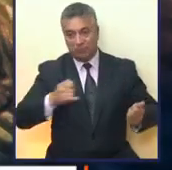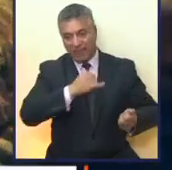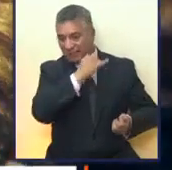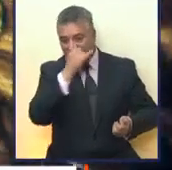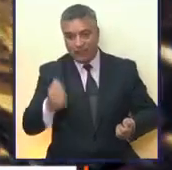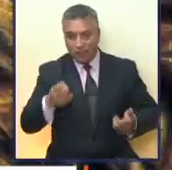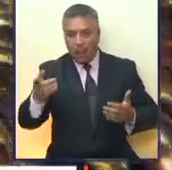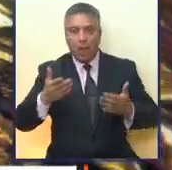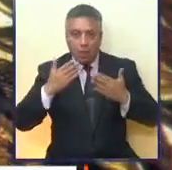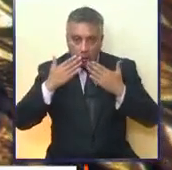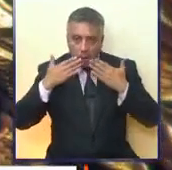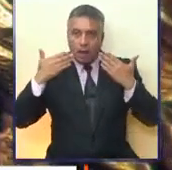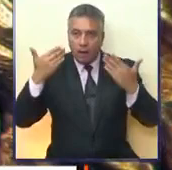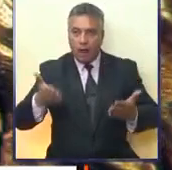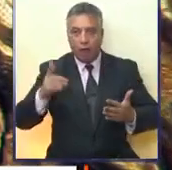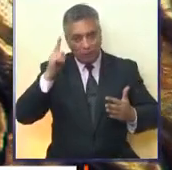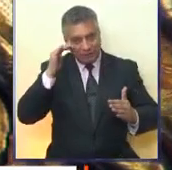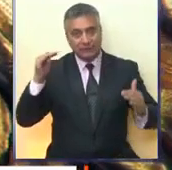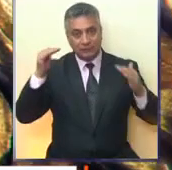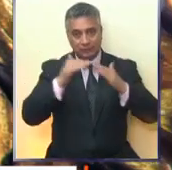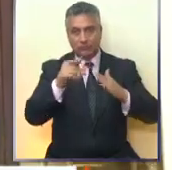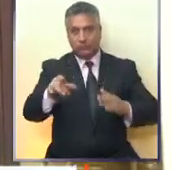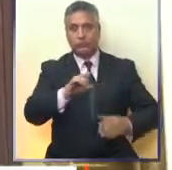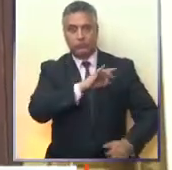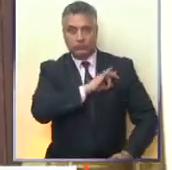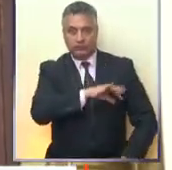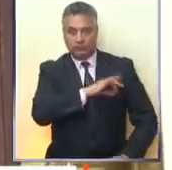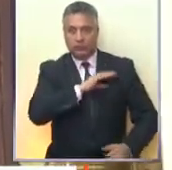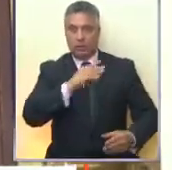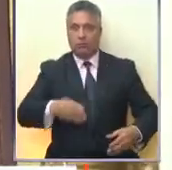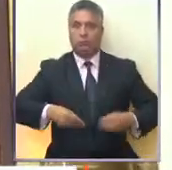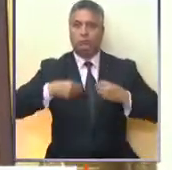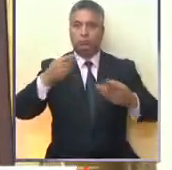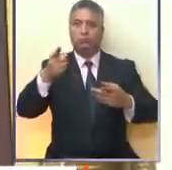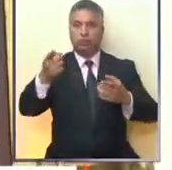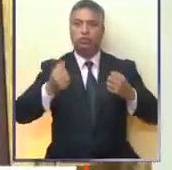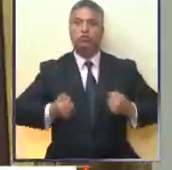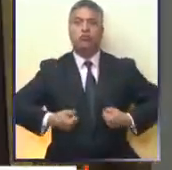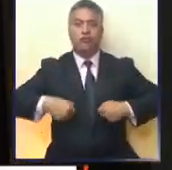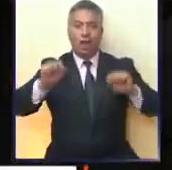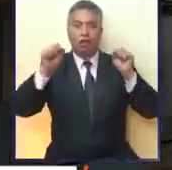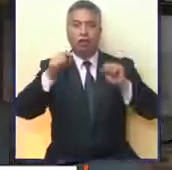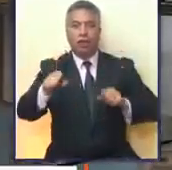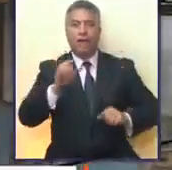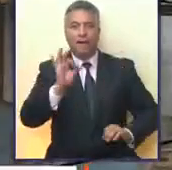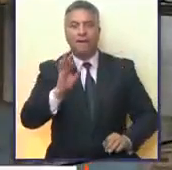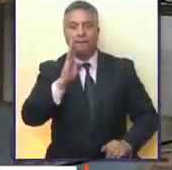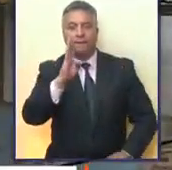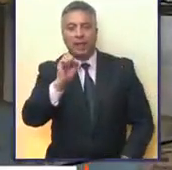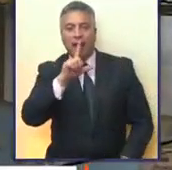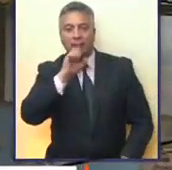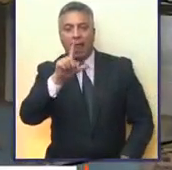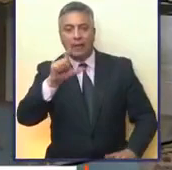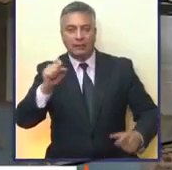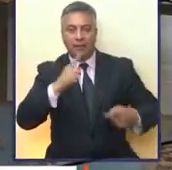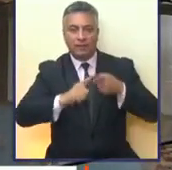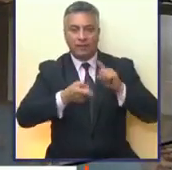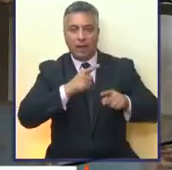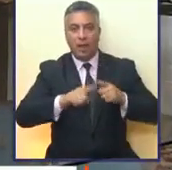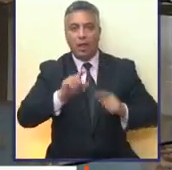que simbólicamente todos los chilenos entregaron a uno de los triunfadores de la batalla de Yungay.